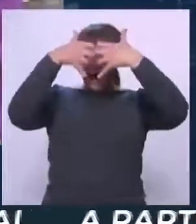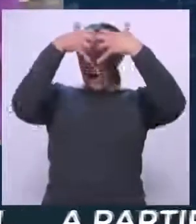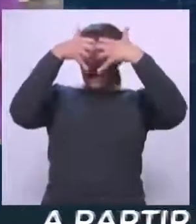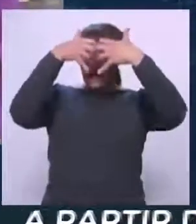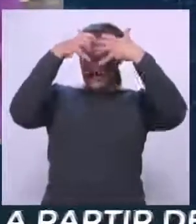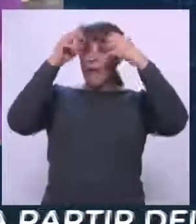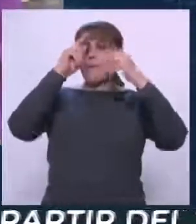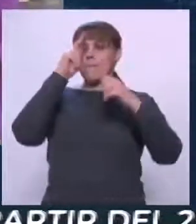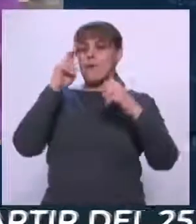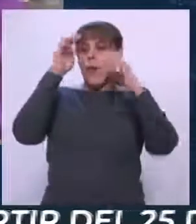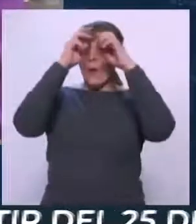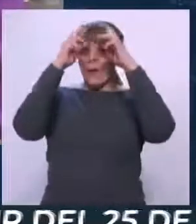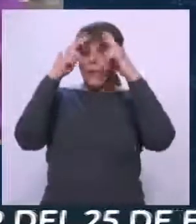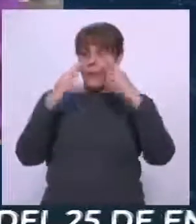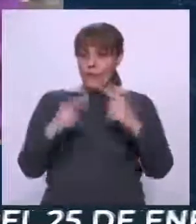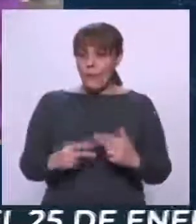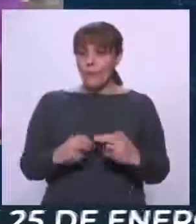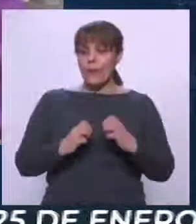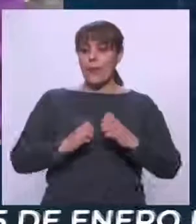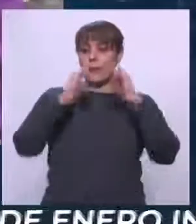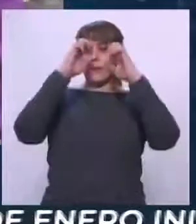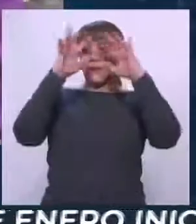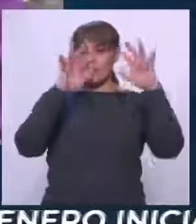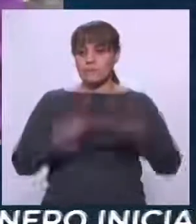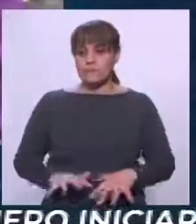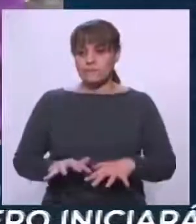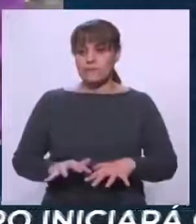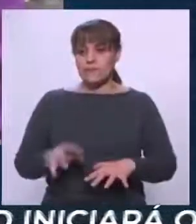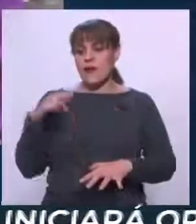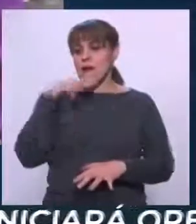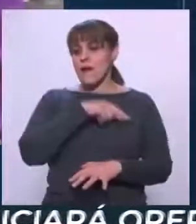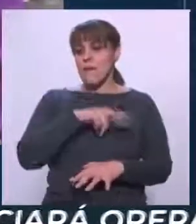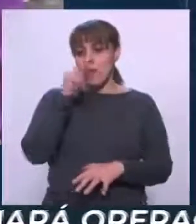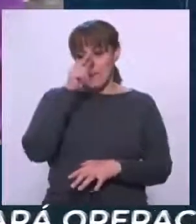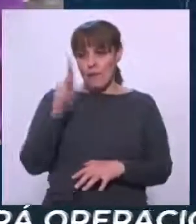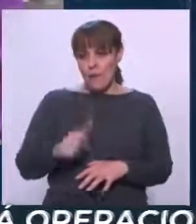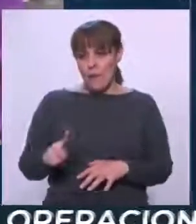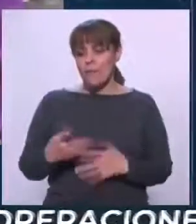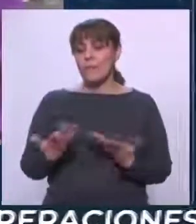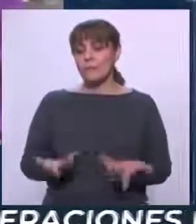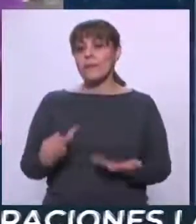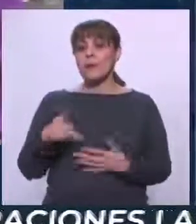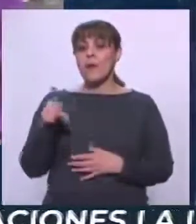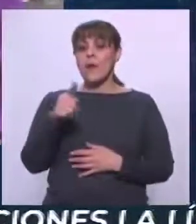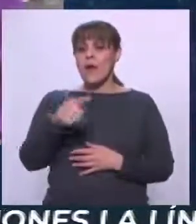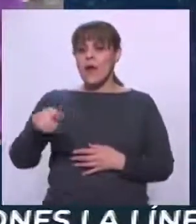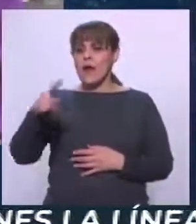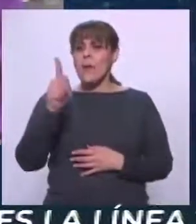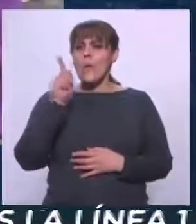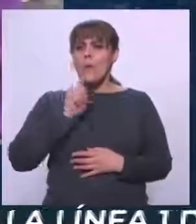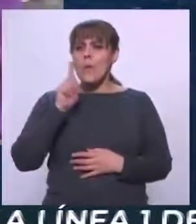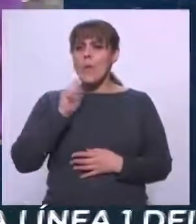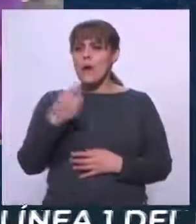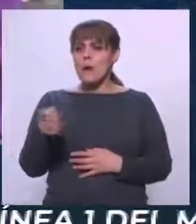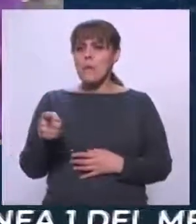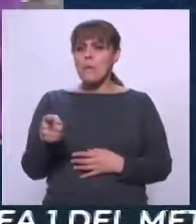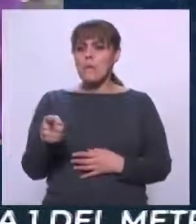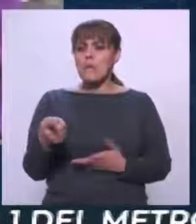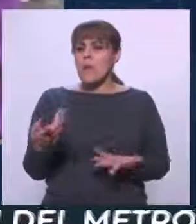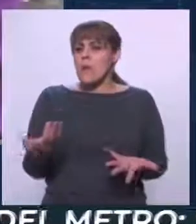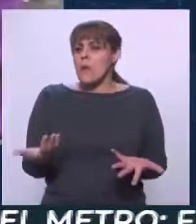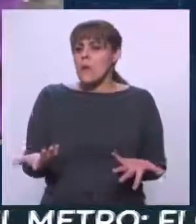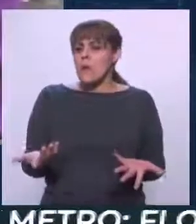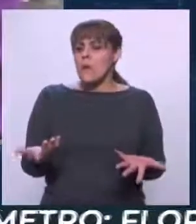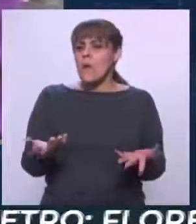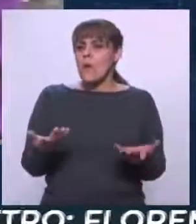el edificio también se desplomara con mayor rapidez. Pero estas mujeres no tenían la menor